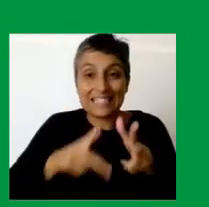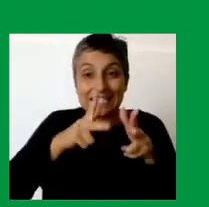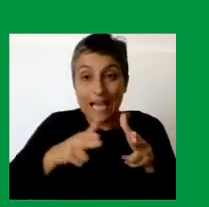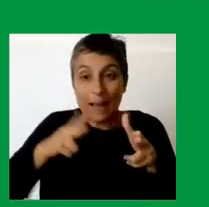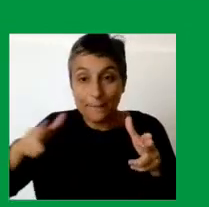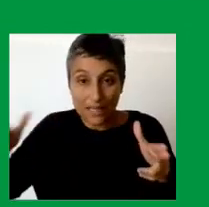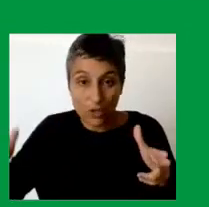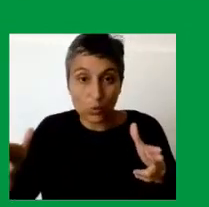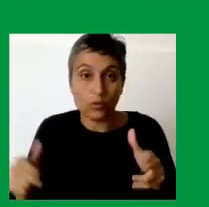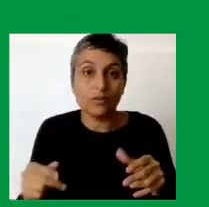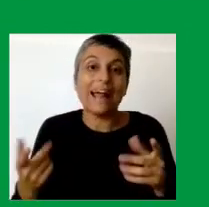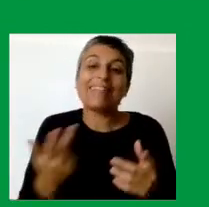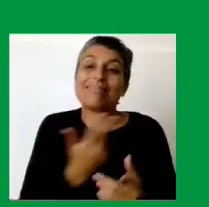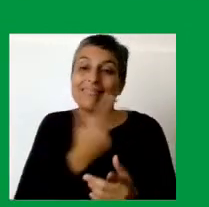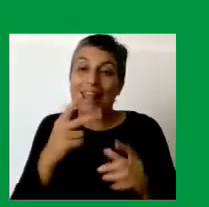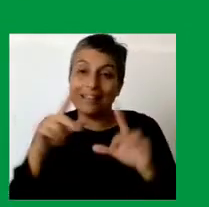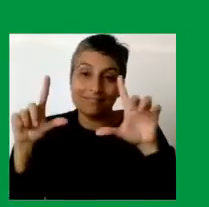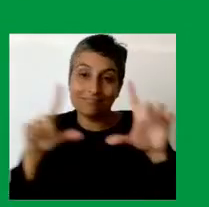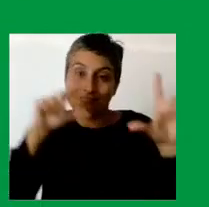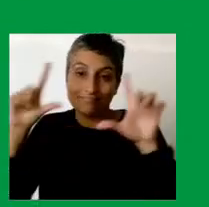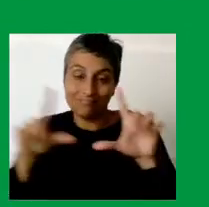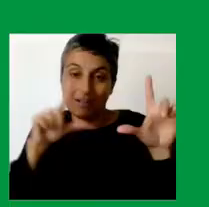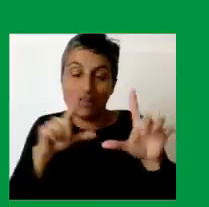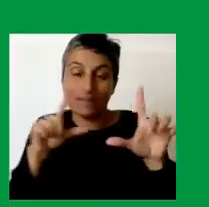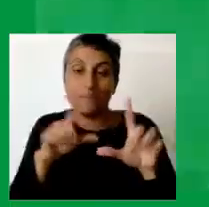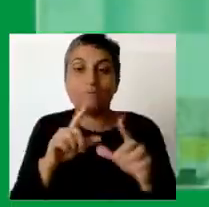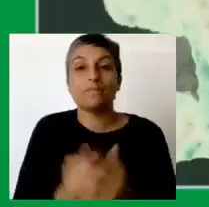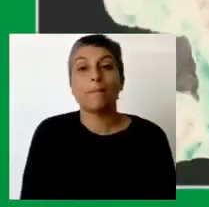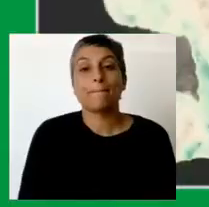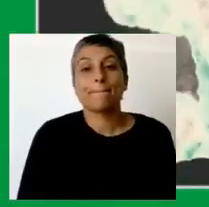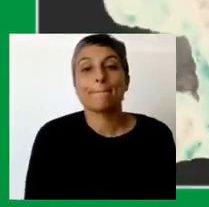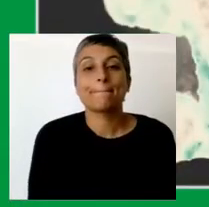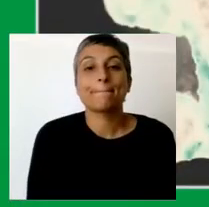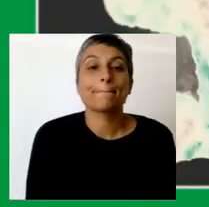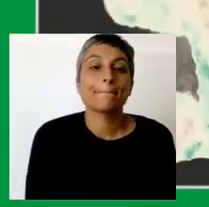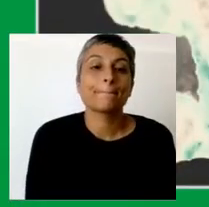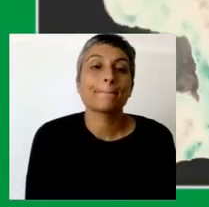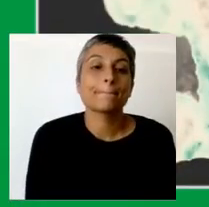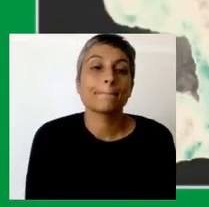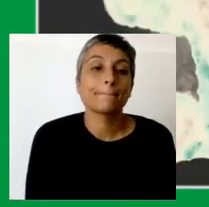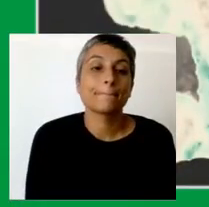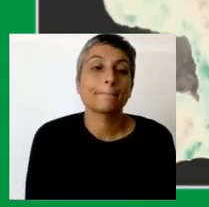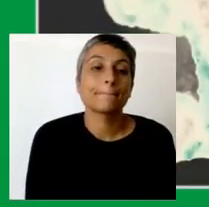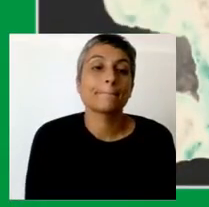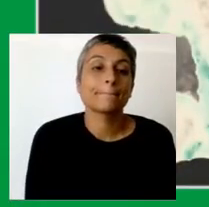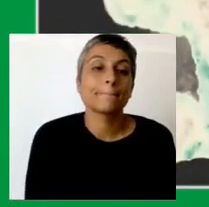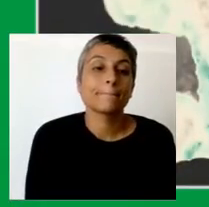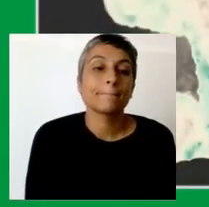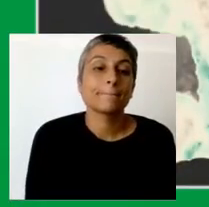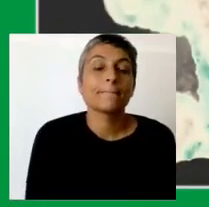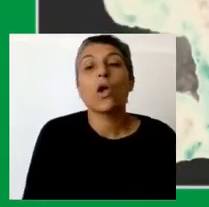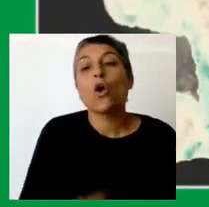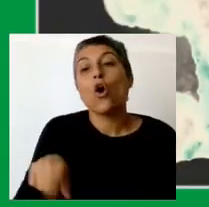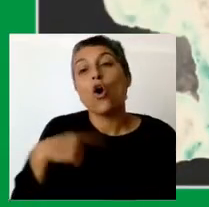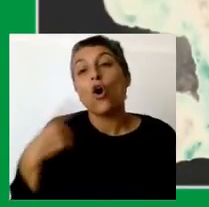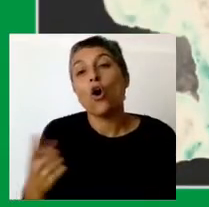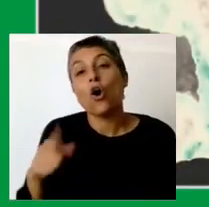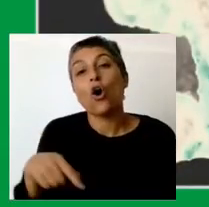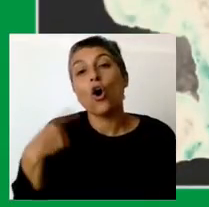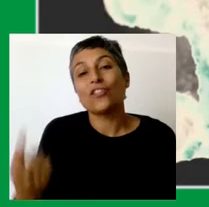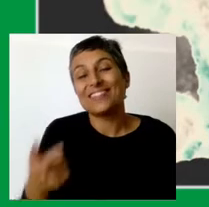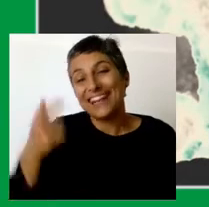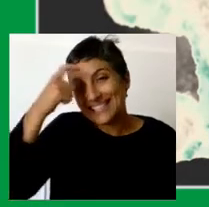de 3 capítulos, ahora les voy a pasar a otros 3. Y también habla, por eso digo, de otras científicas como Lise